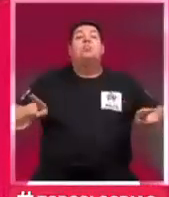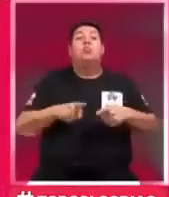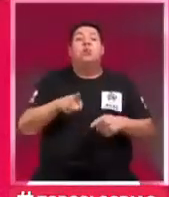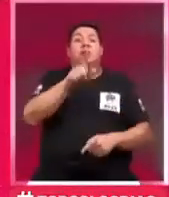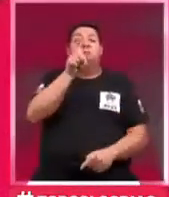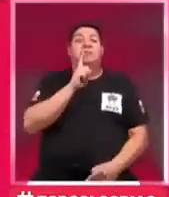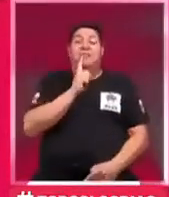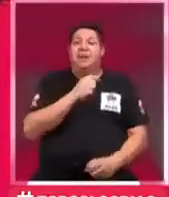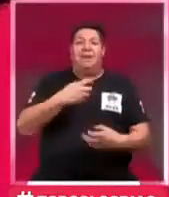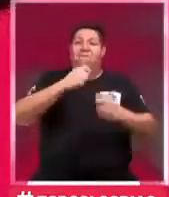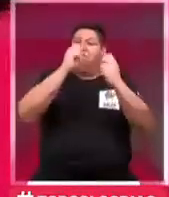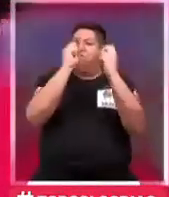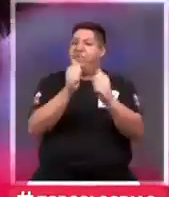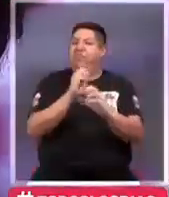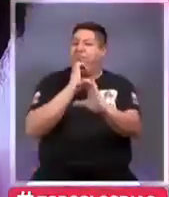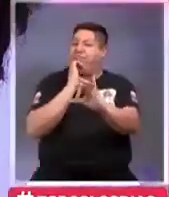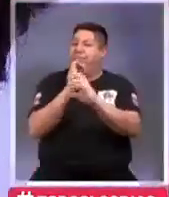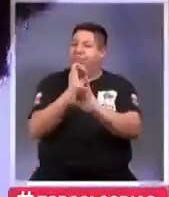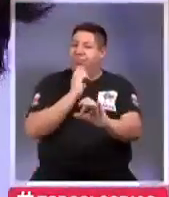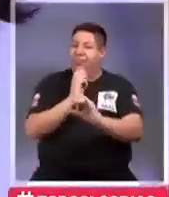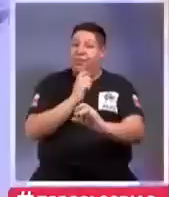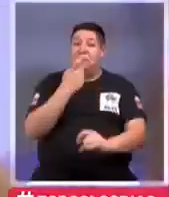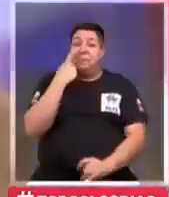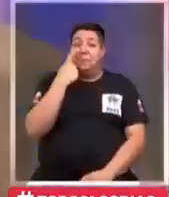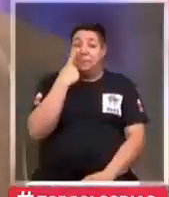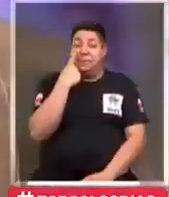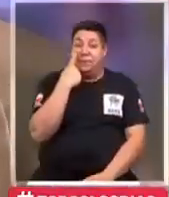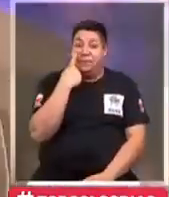una música tremenda. Mira, muchas escucha.